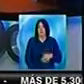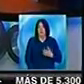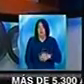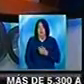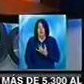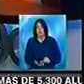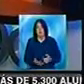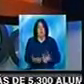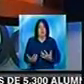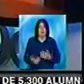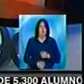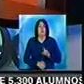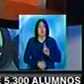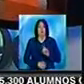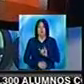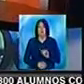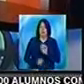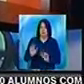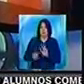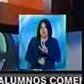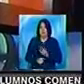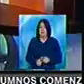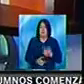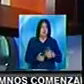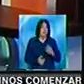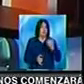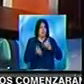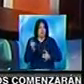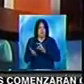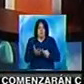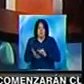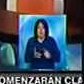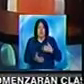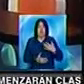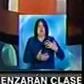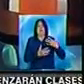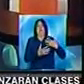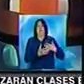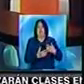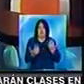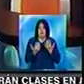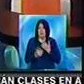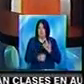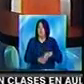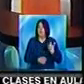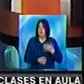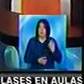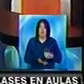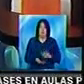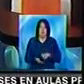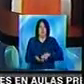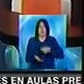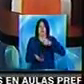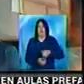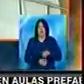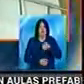¡Ay, qué tensión! 1:13 p.m. y si cada fin de mes está a punto de sufrir un ataque de nervios por la elevada cuenta del